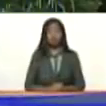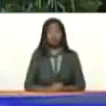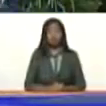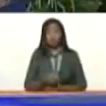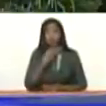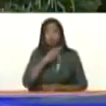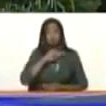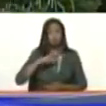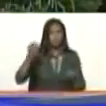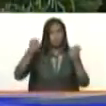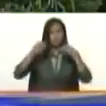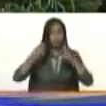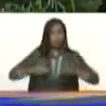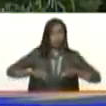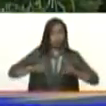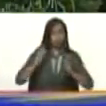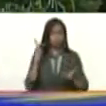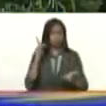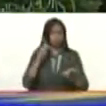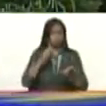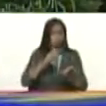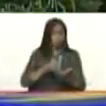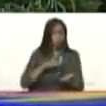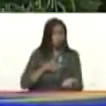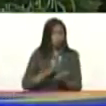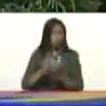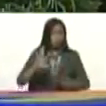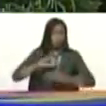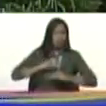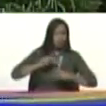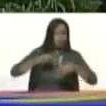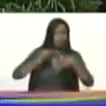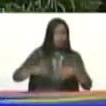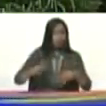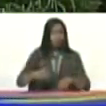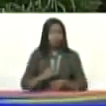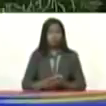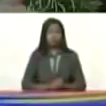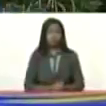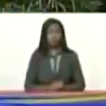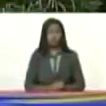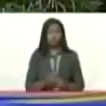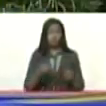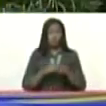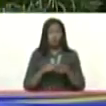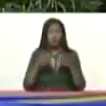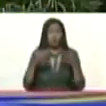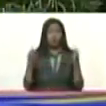estamos preparados de inmediato para subirla, porque todas las puertas